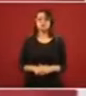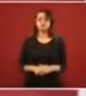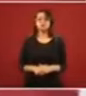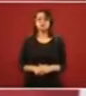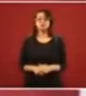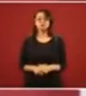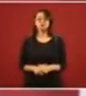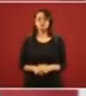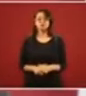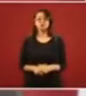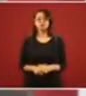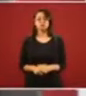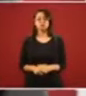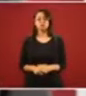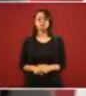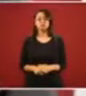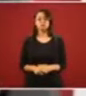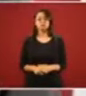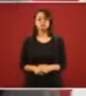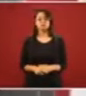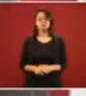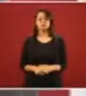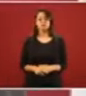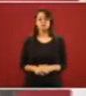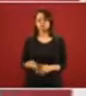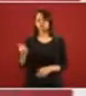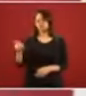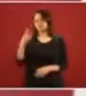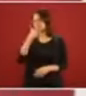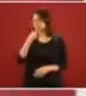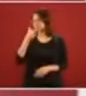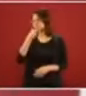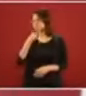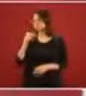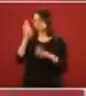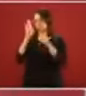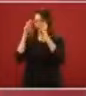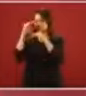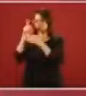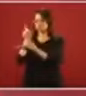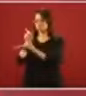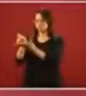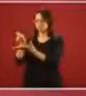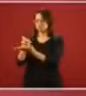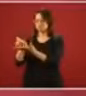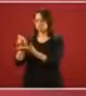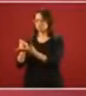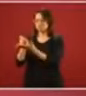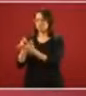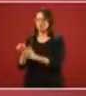El otro día un escritor conservador nos dedicó un editorial,